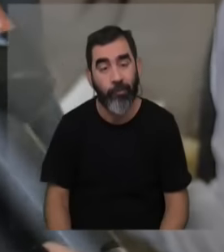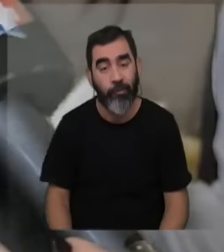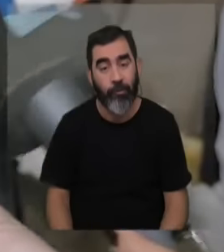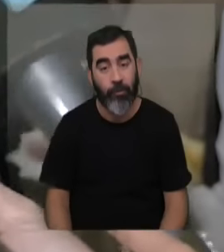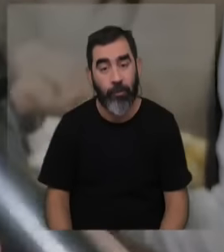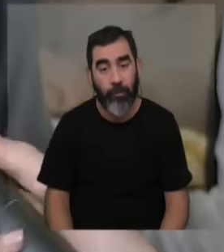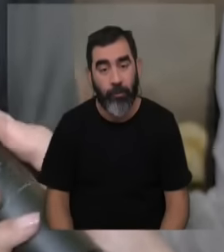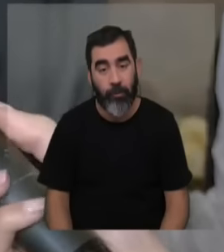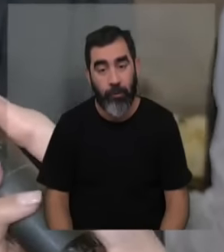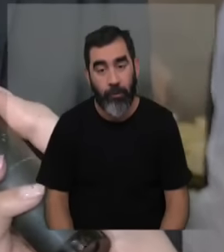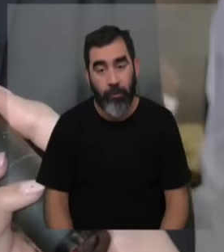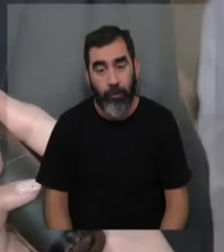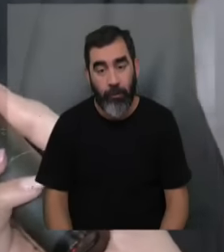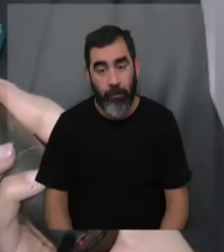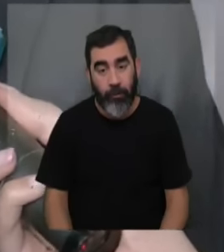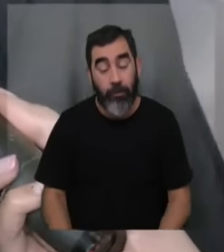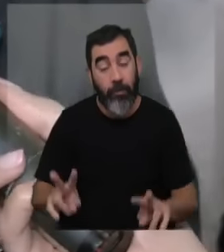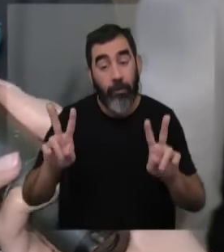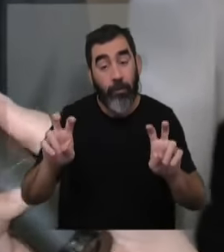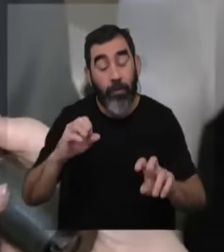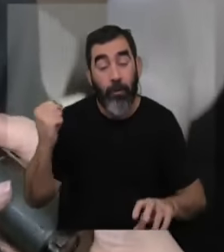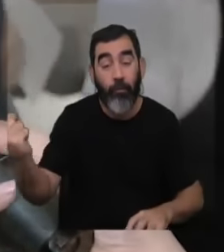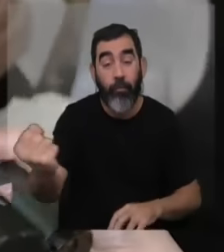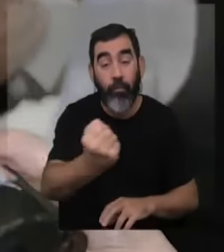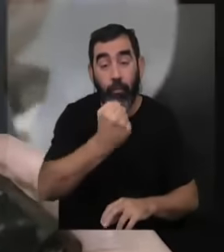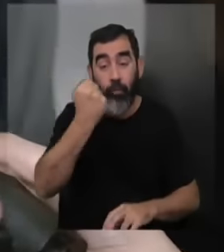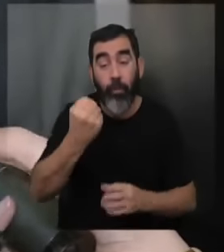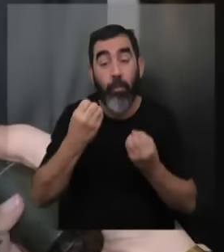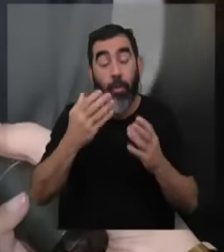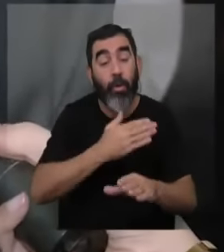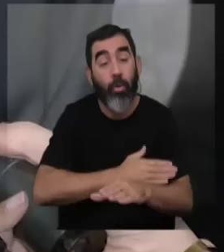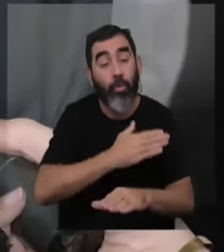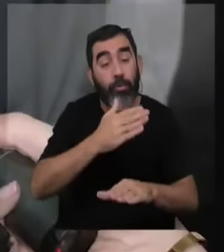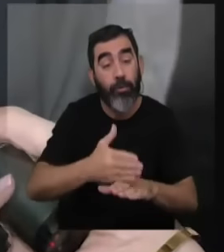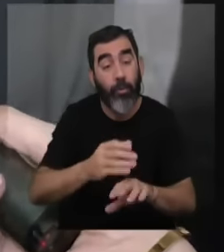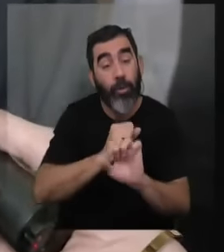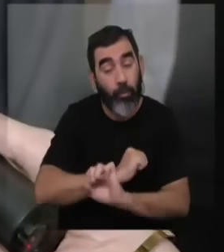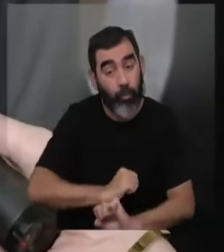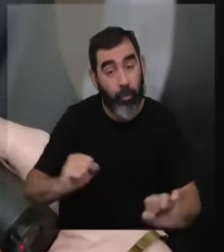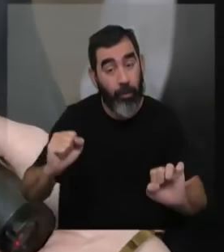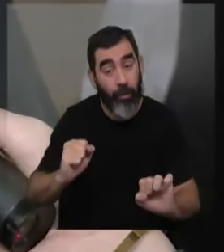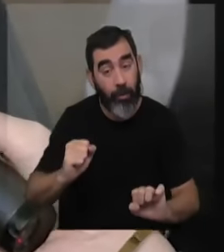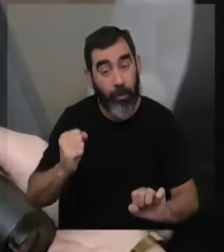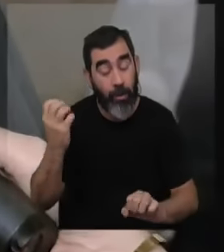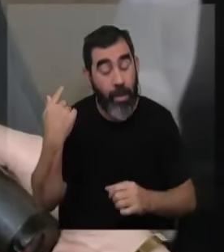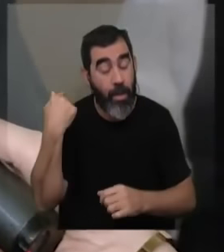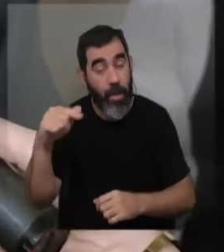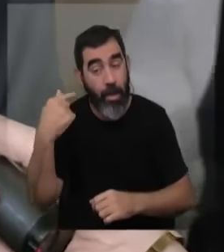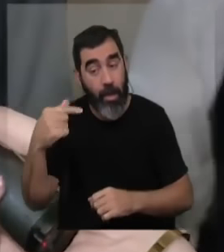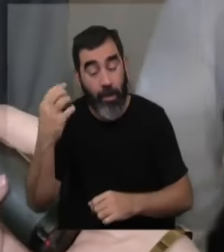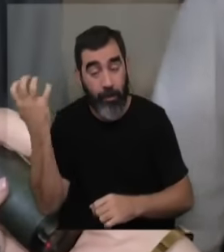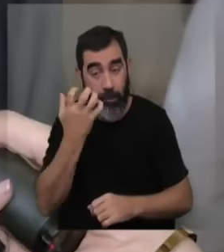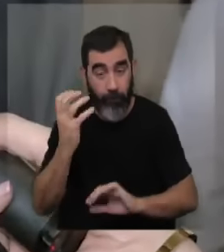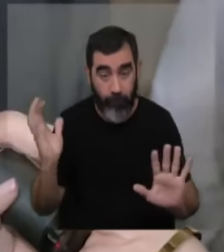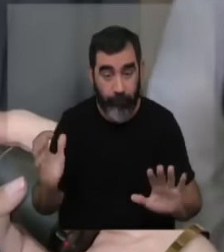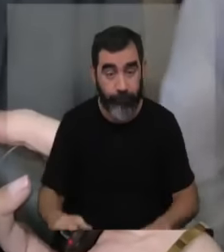dijo Es un tema crucial porque las consecuencias pueden ser tremendamente negativas